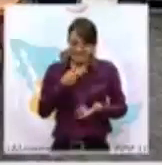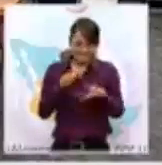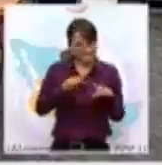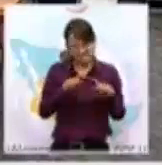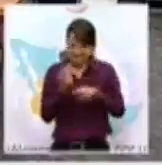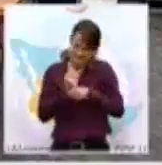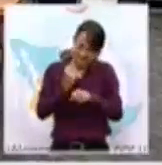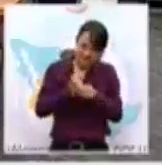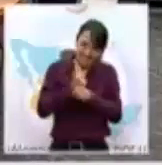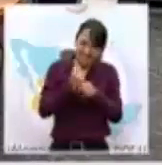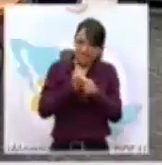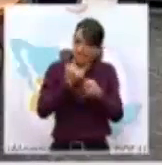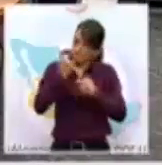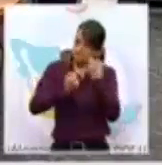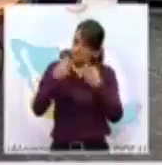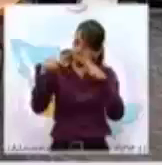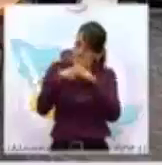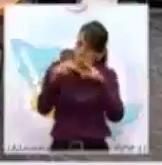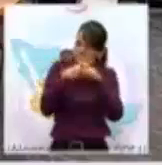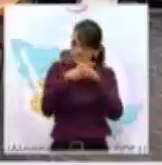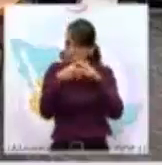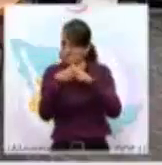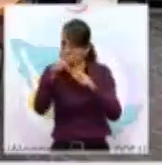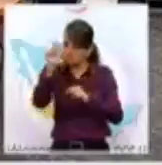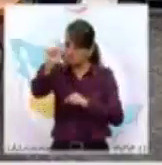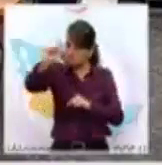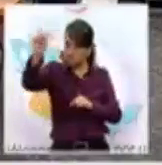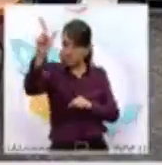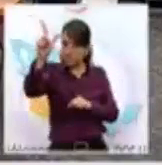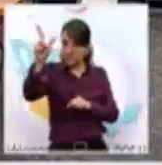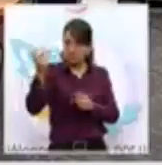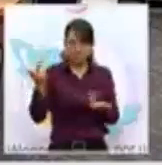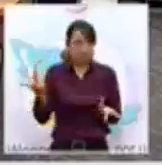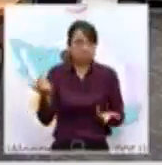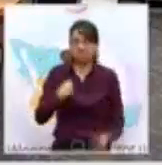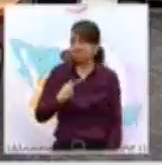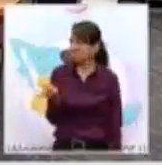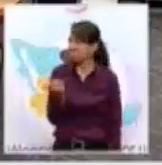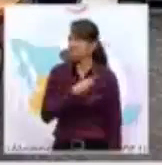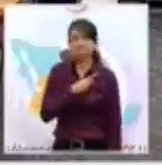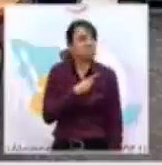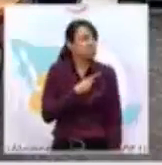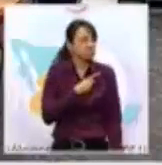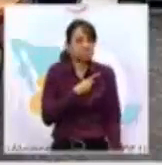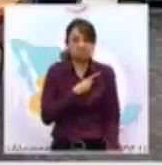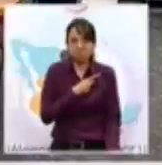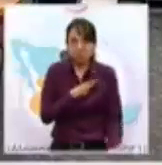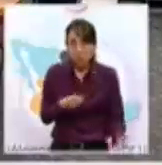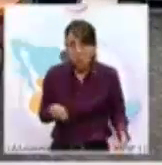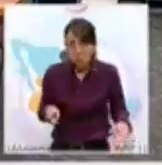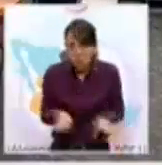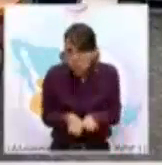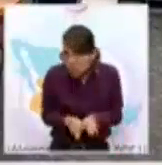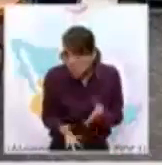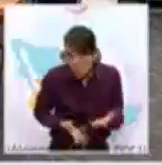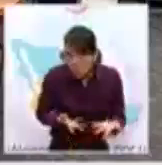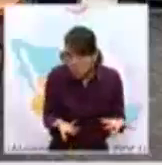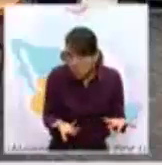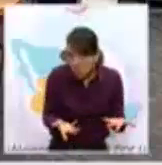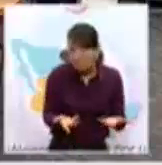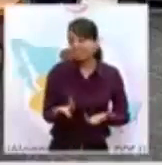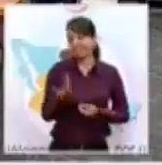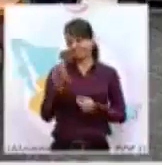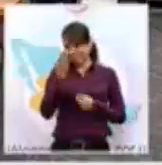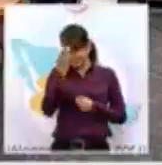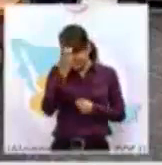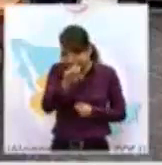tuviera algún efecto positivo para alguien, para empezar sobre mí. Y sí me parece que este es un tema, o sea,